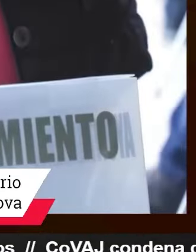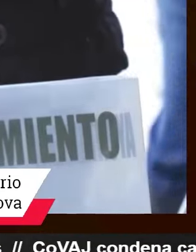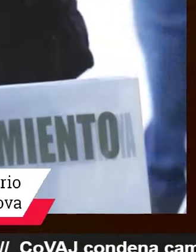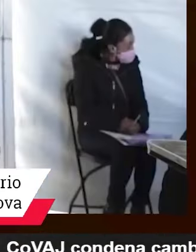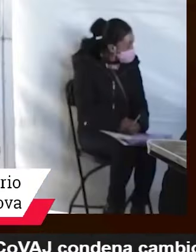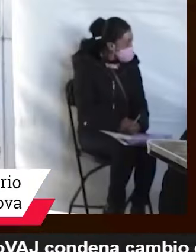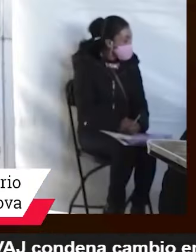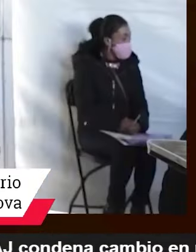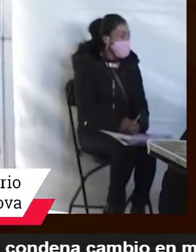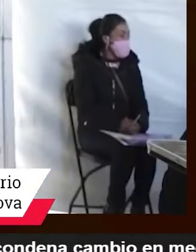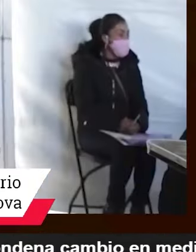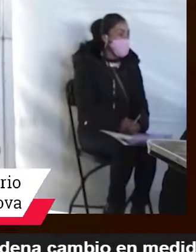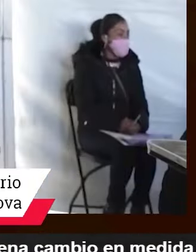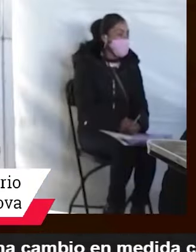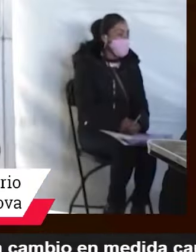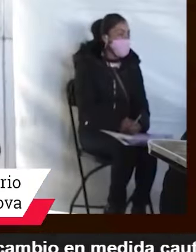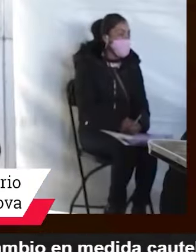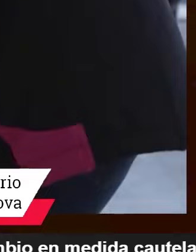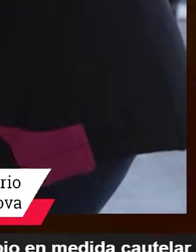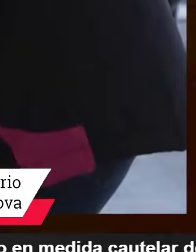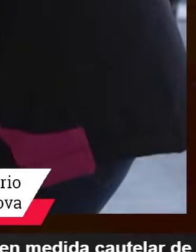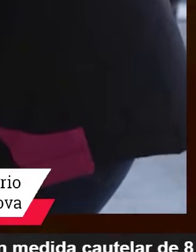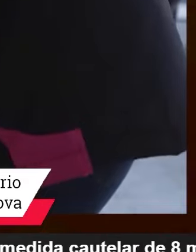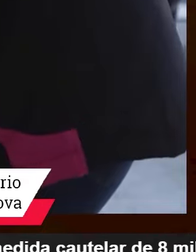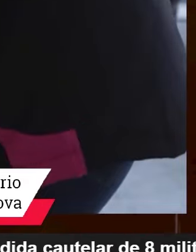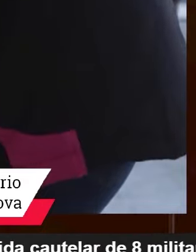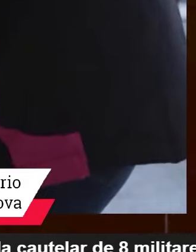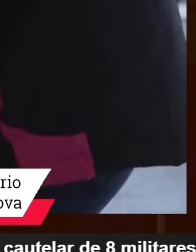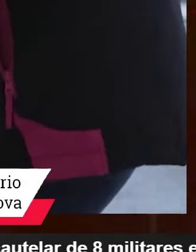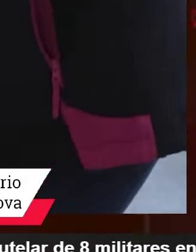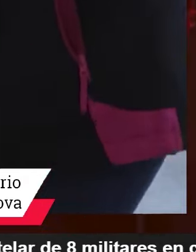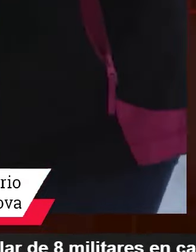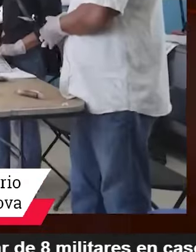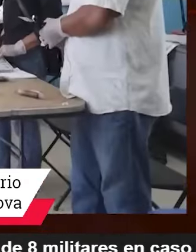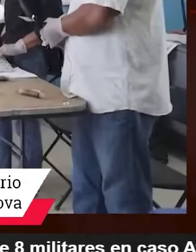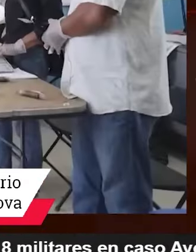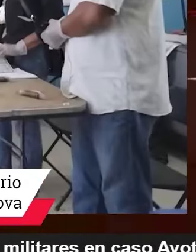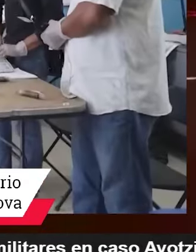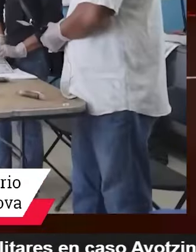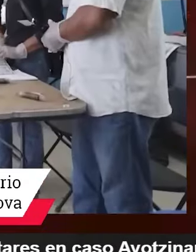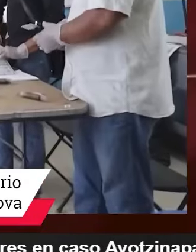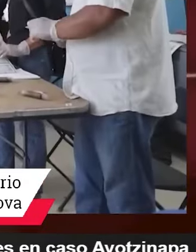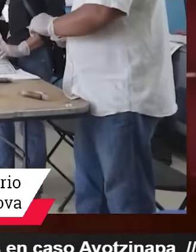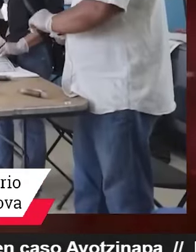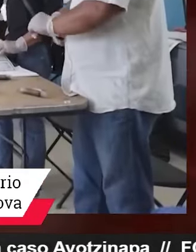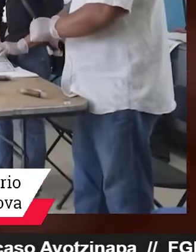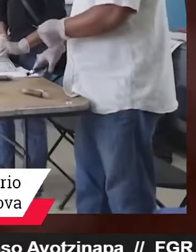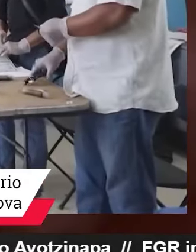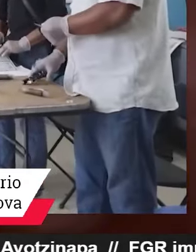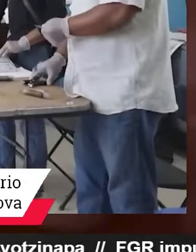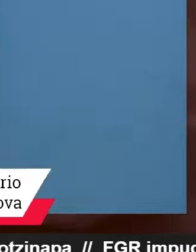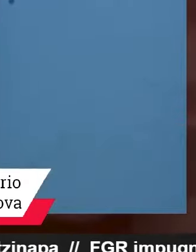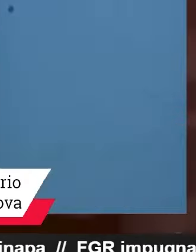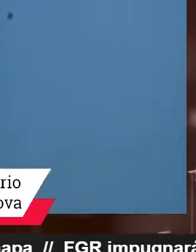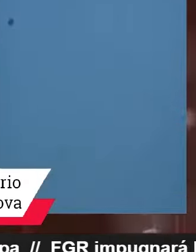se deriva de un convenio firmado en 1980 entre la Corte Interamericana de Derechos Humanos y la República